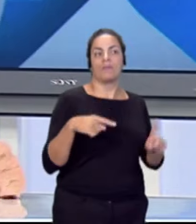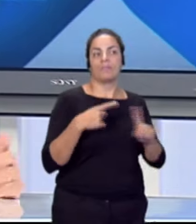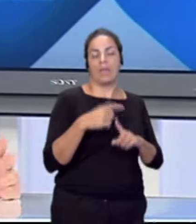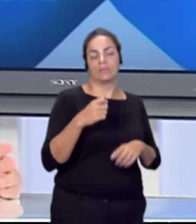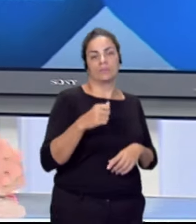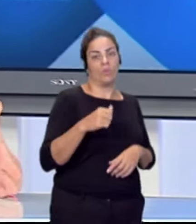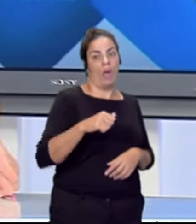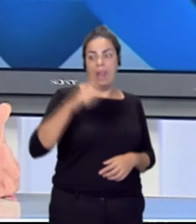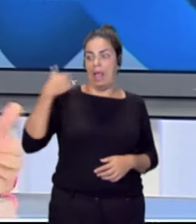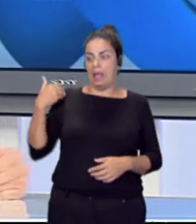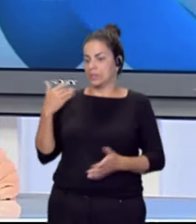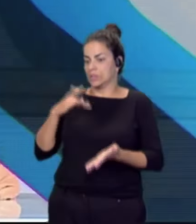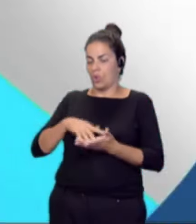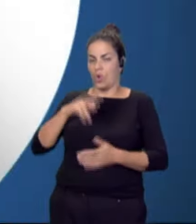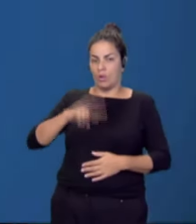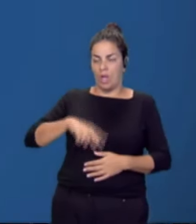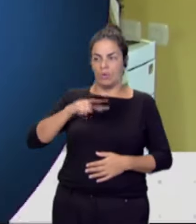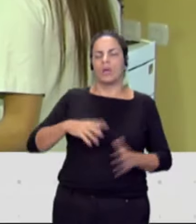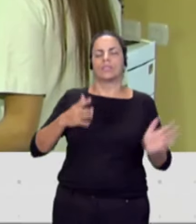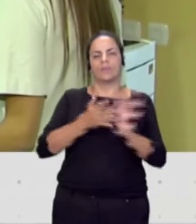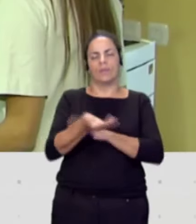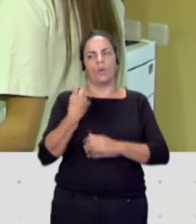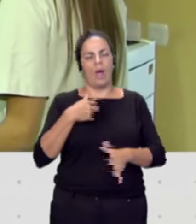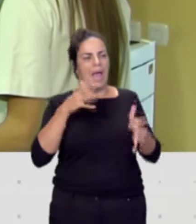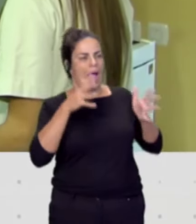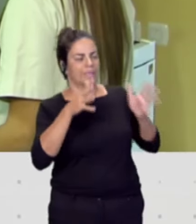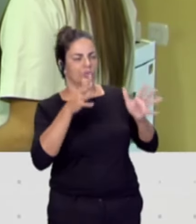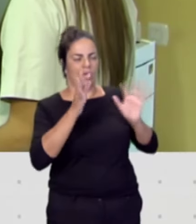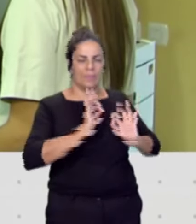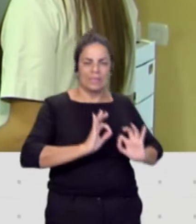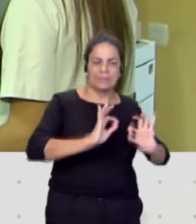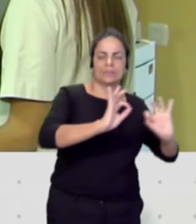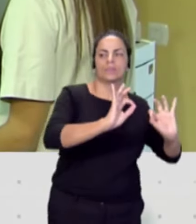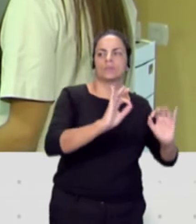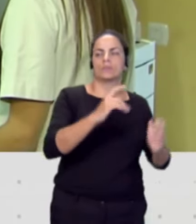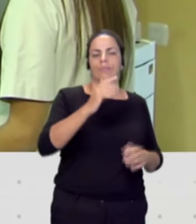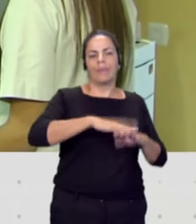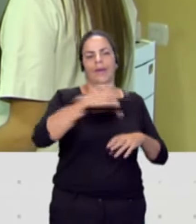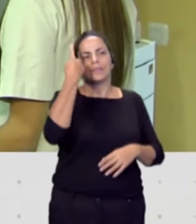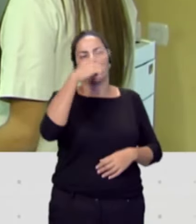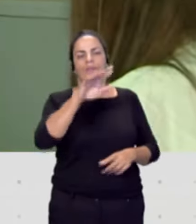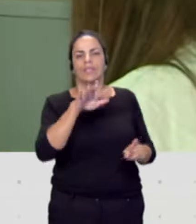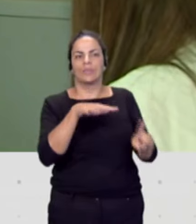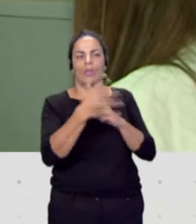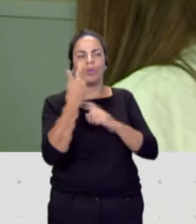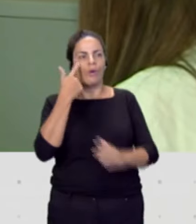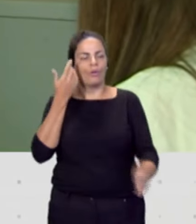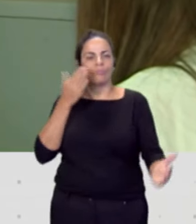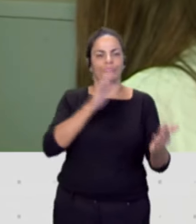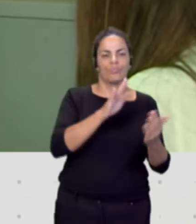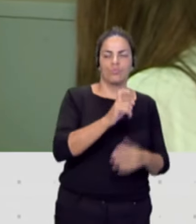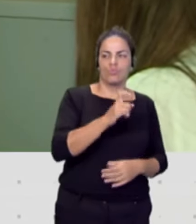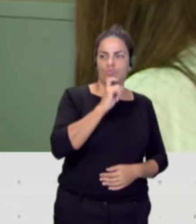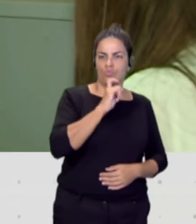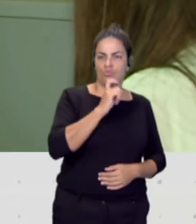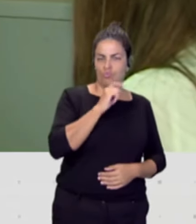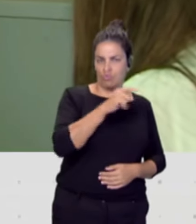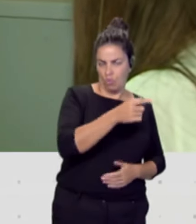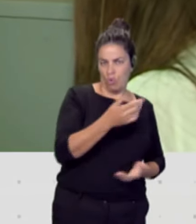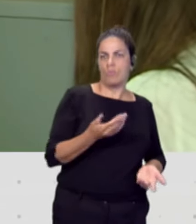Entonces, tener un asesoramiento especializado de cómo enfrentar esta situación